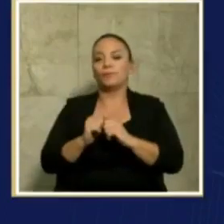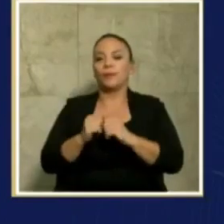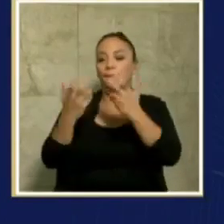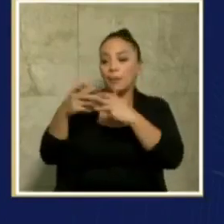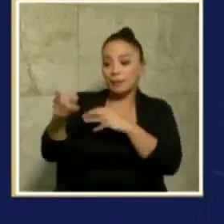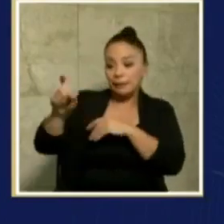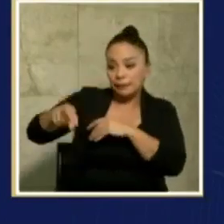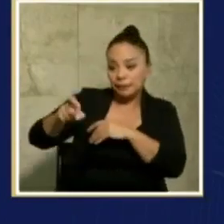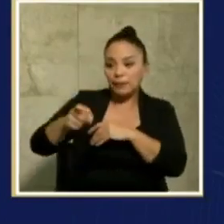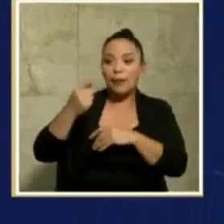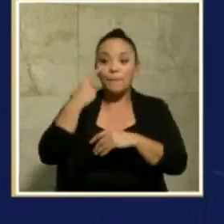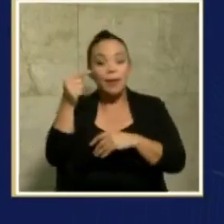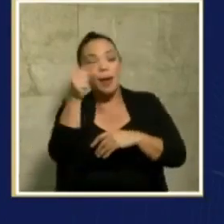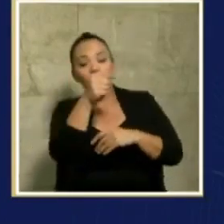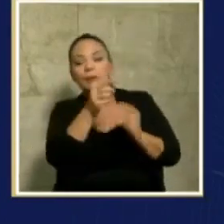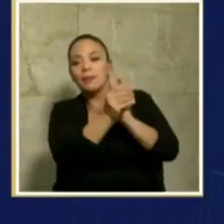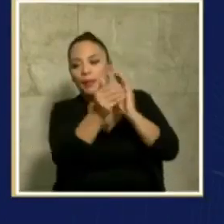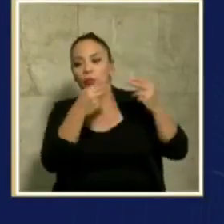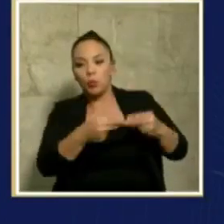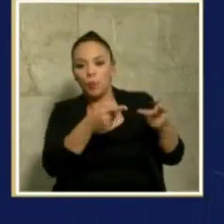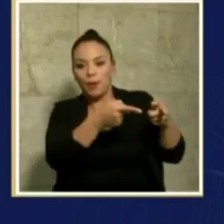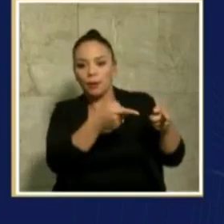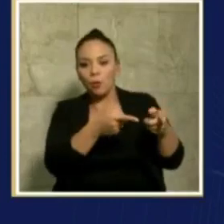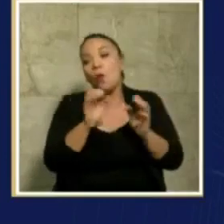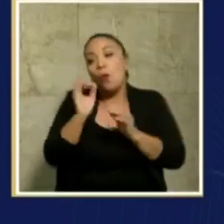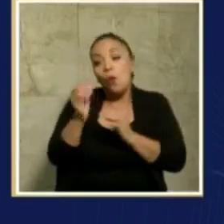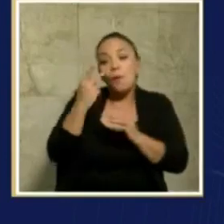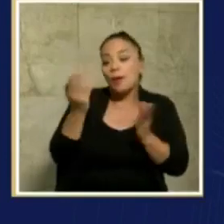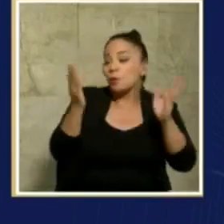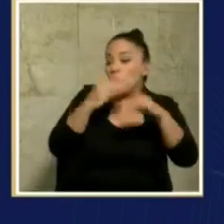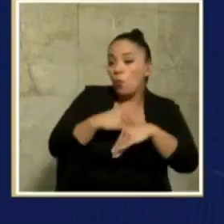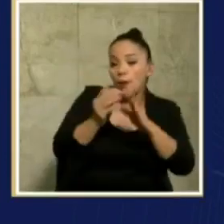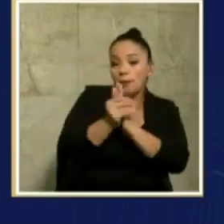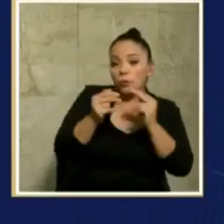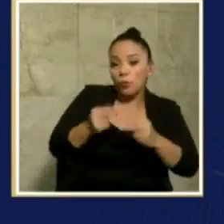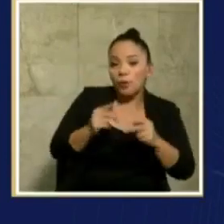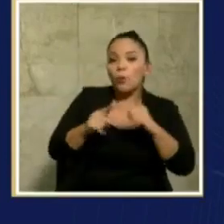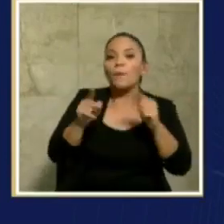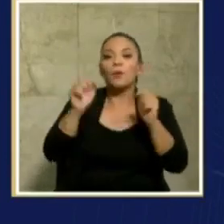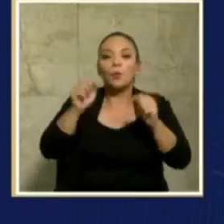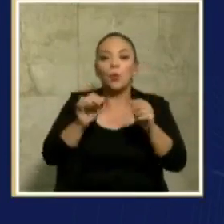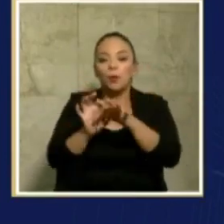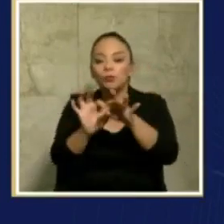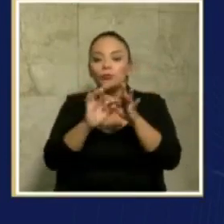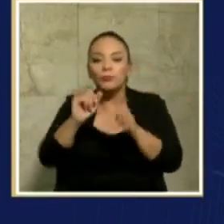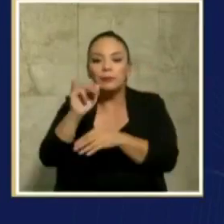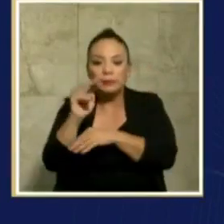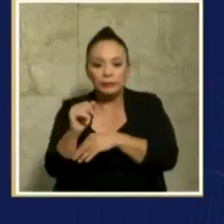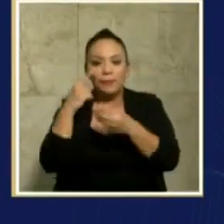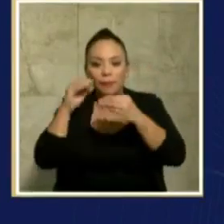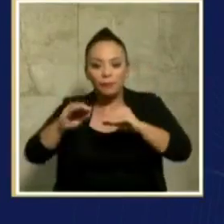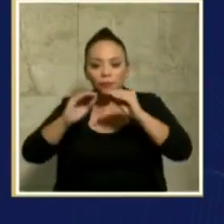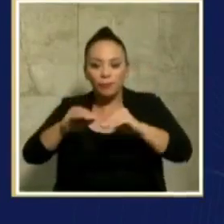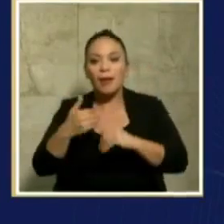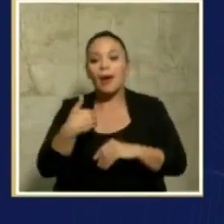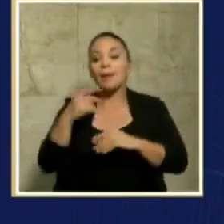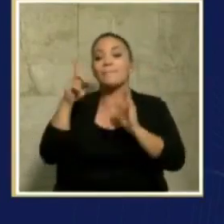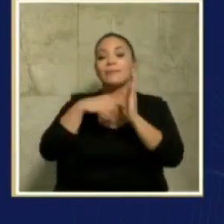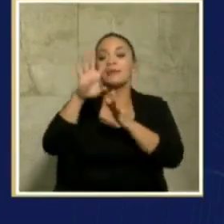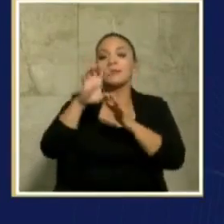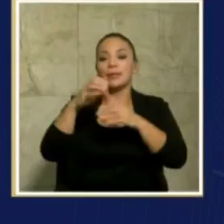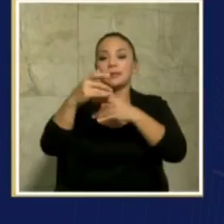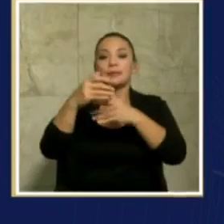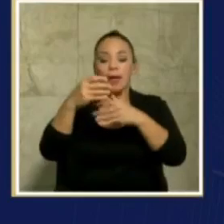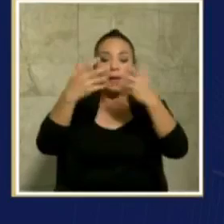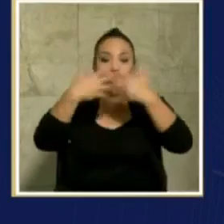sirve a usted, mire, no tenemos el talento humano, pero coordinemos un curso de formación con el INA. Hay 1.500 empresas que a partir de Brete se han